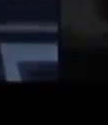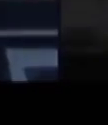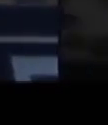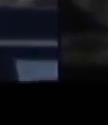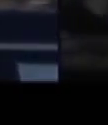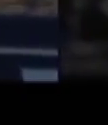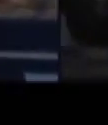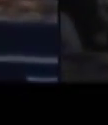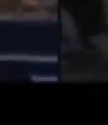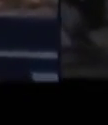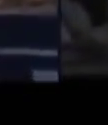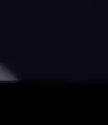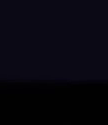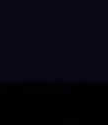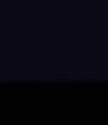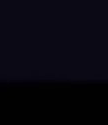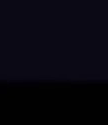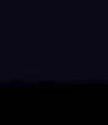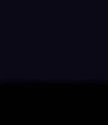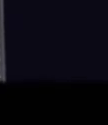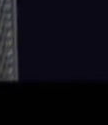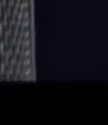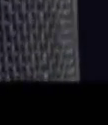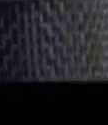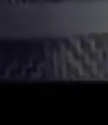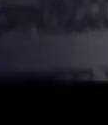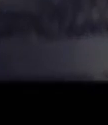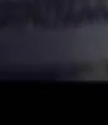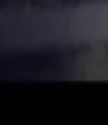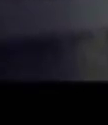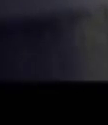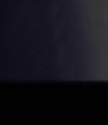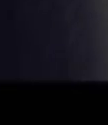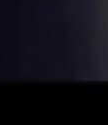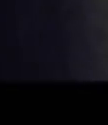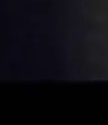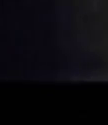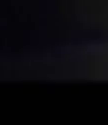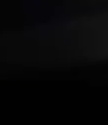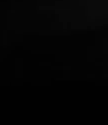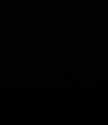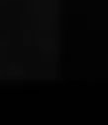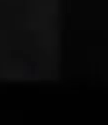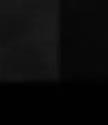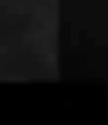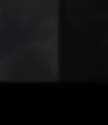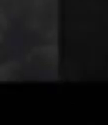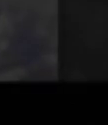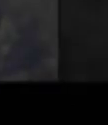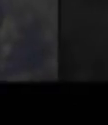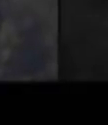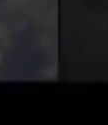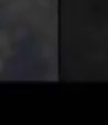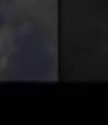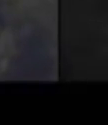la patria de Martí, a la patria de Fidel.